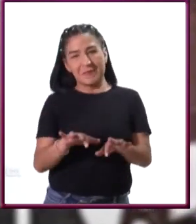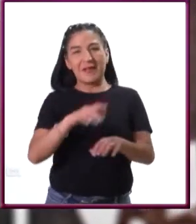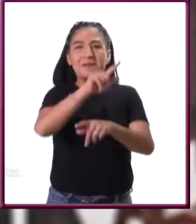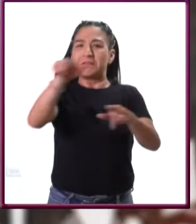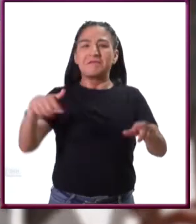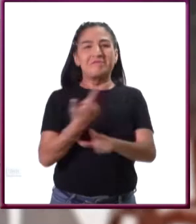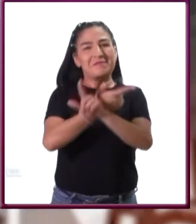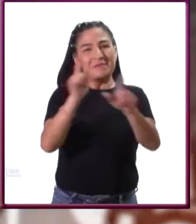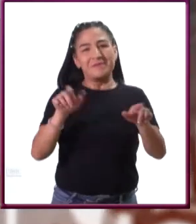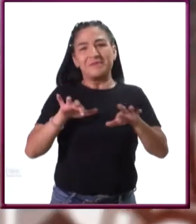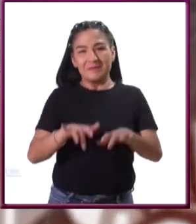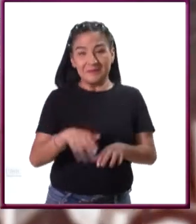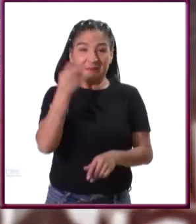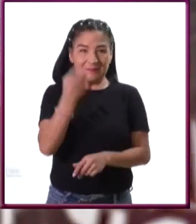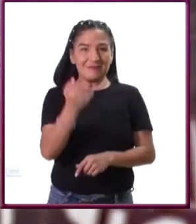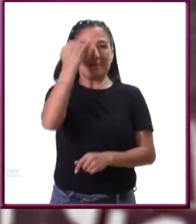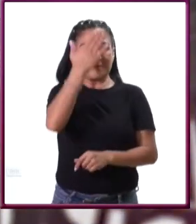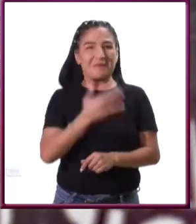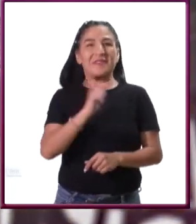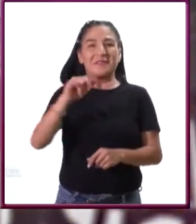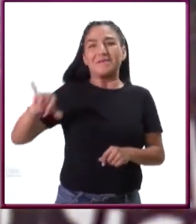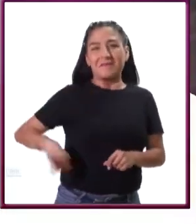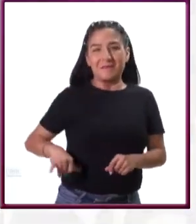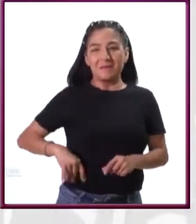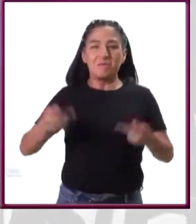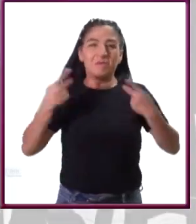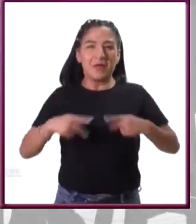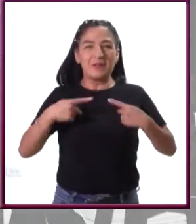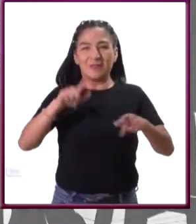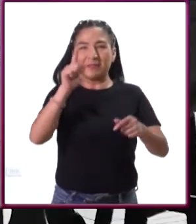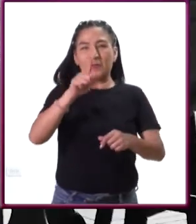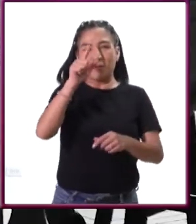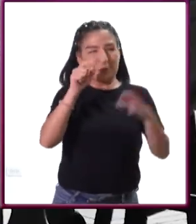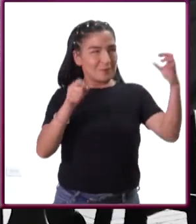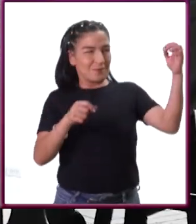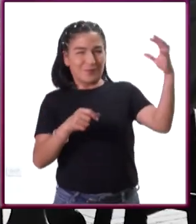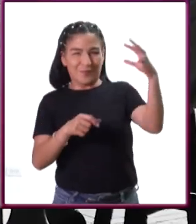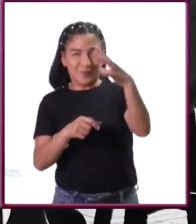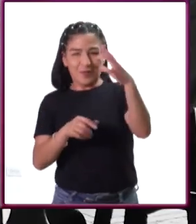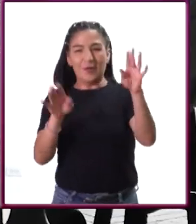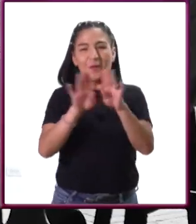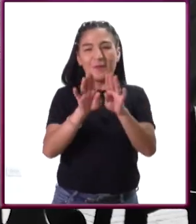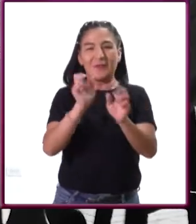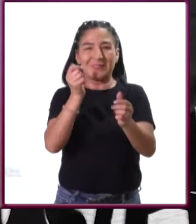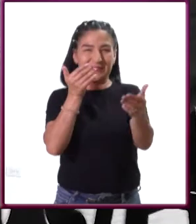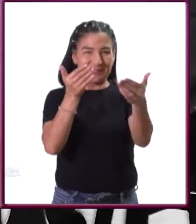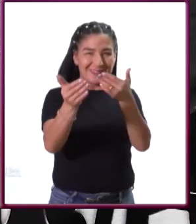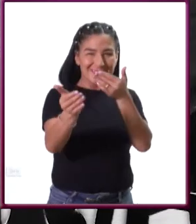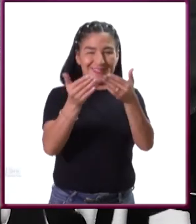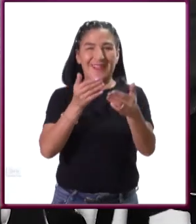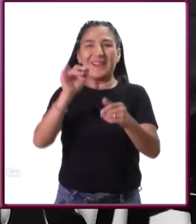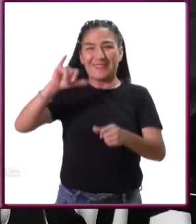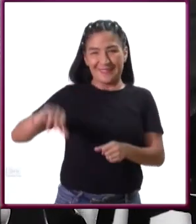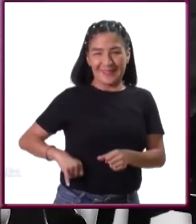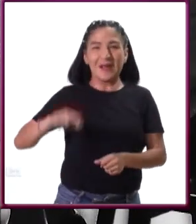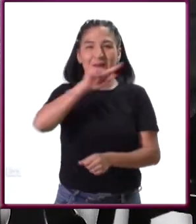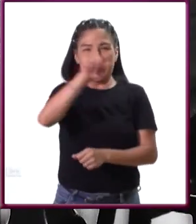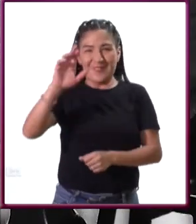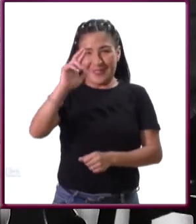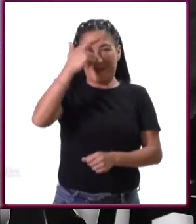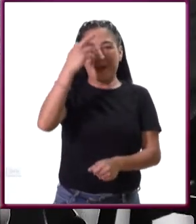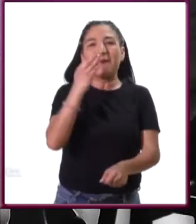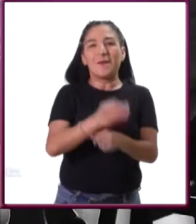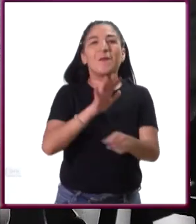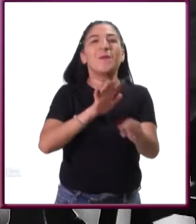imagen es muy interesante porque la persona está a contraluz y eso logra un efecto interesante. ¿Te acuerdas que el tema de hoy es el